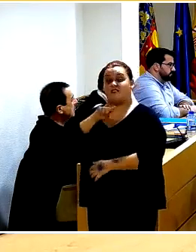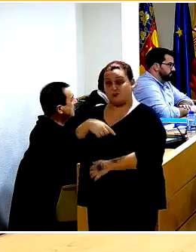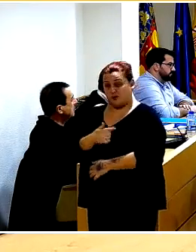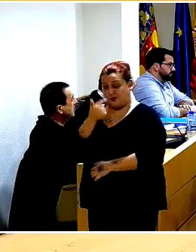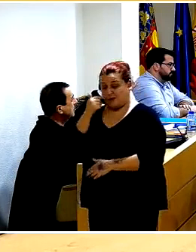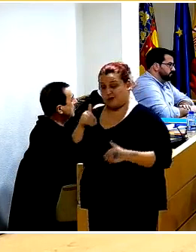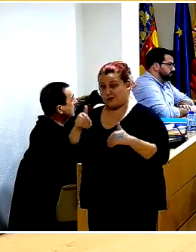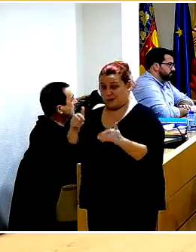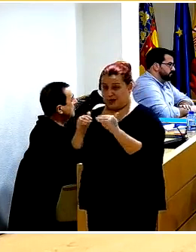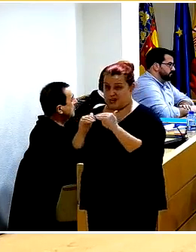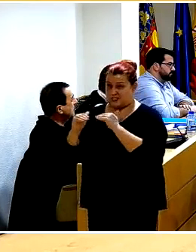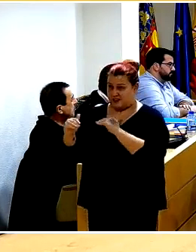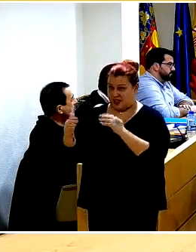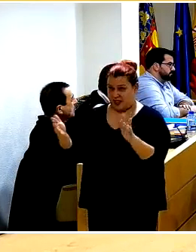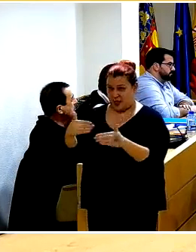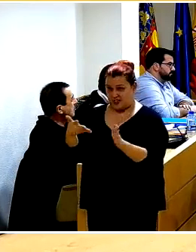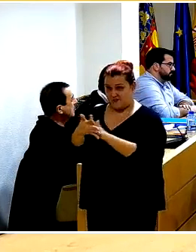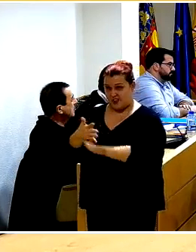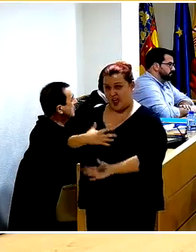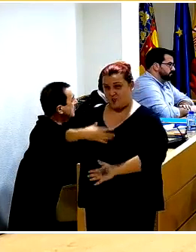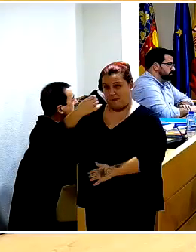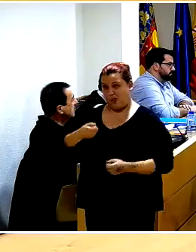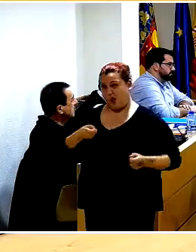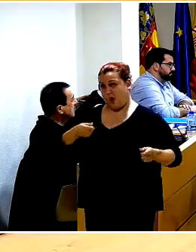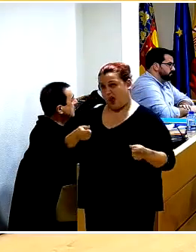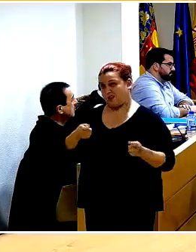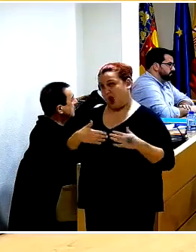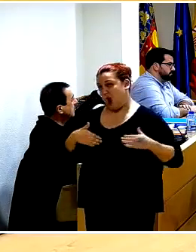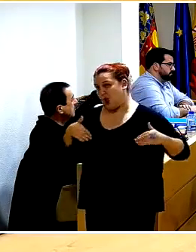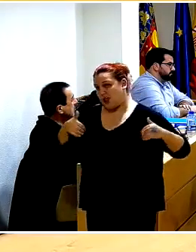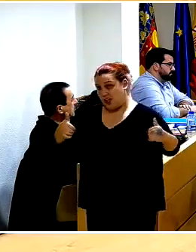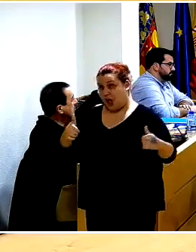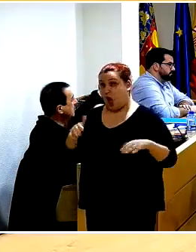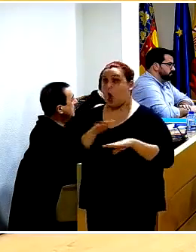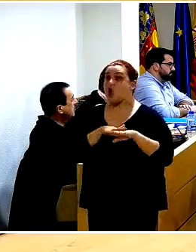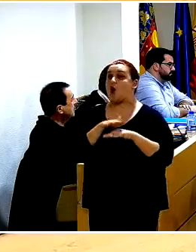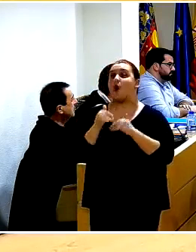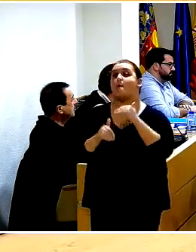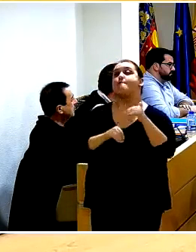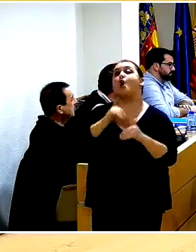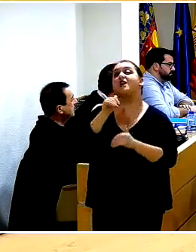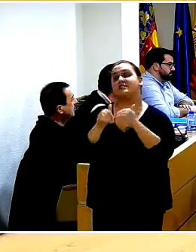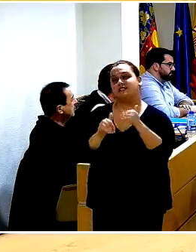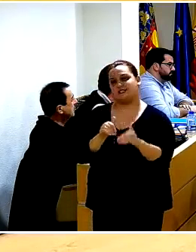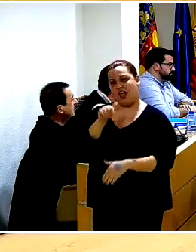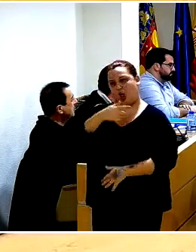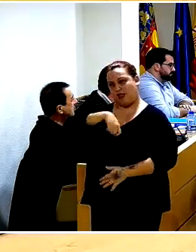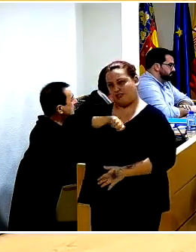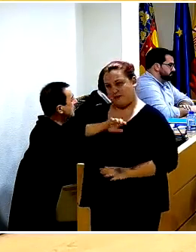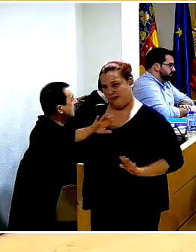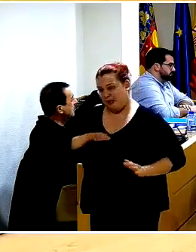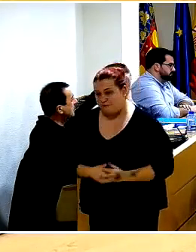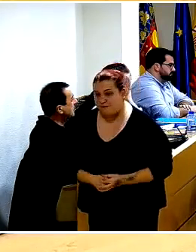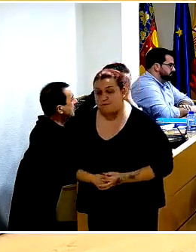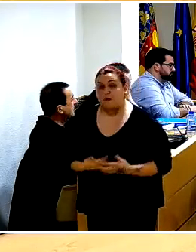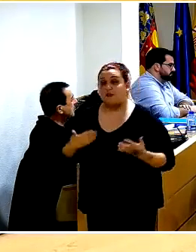ninguna y los ayuntamientos podrán gastar lo que quieran con el nuevo gobierno progresista, entre comillas, que tenemos en España. Pero dicho sea esto, pese a todas